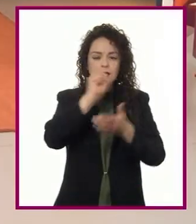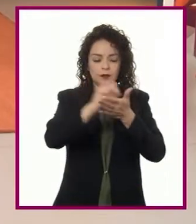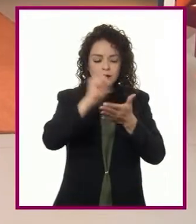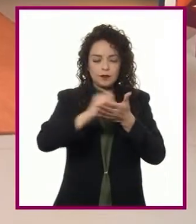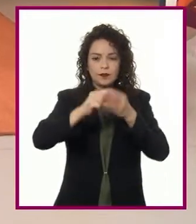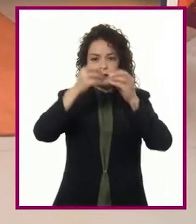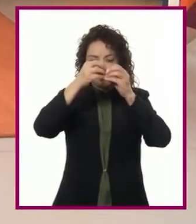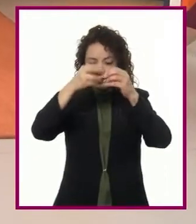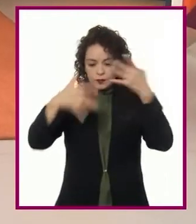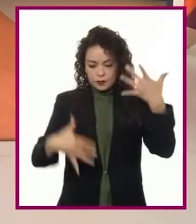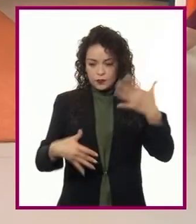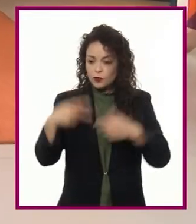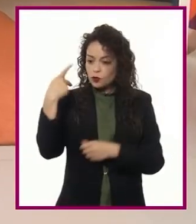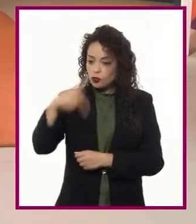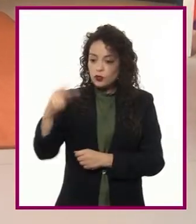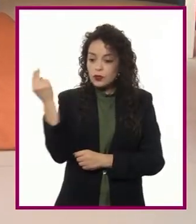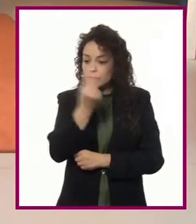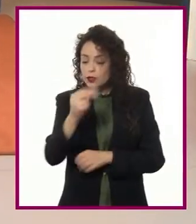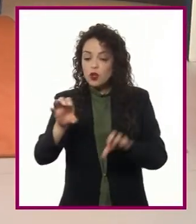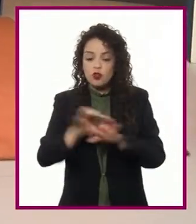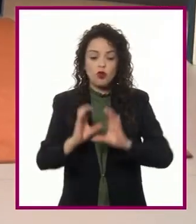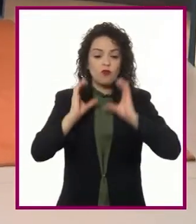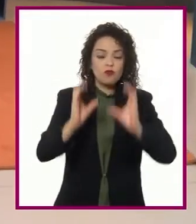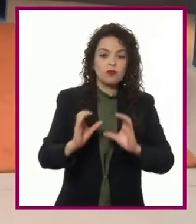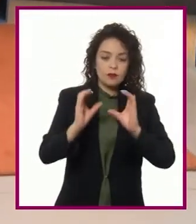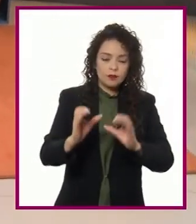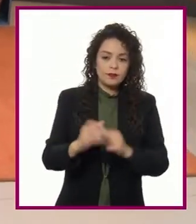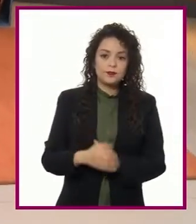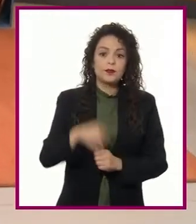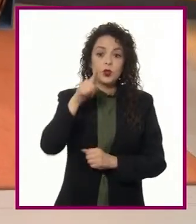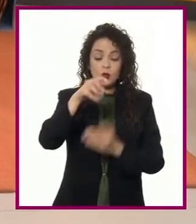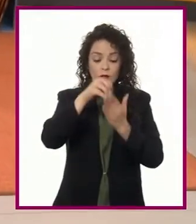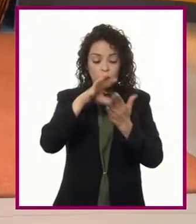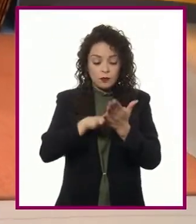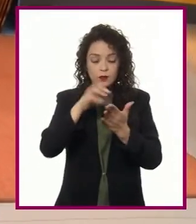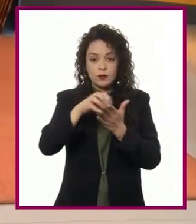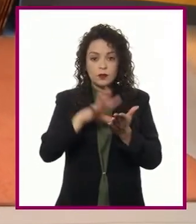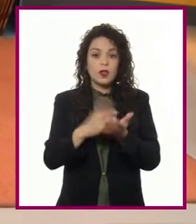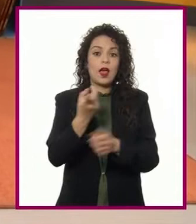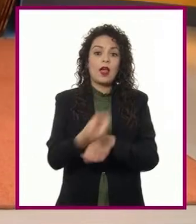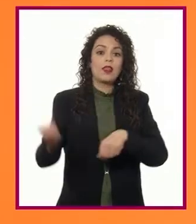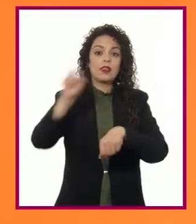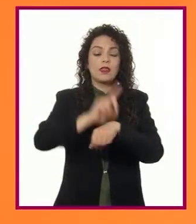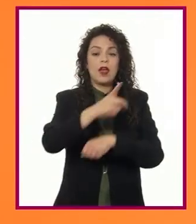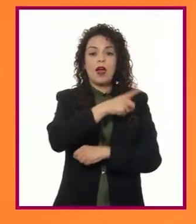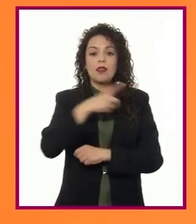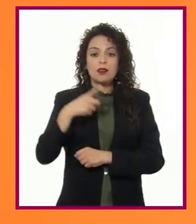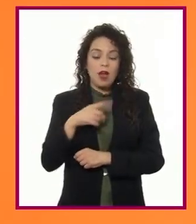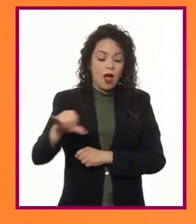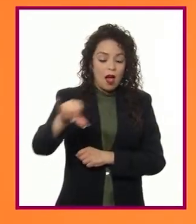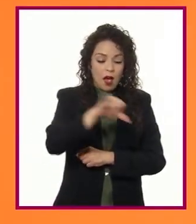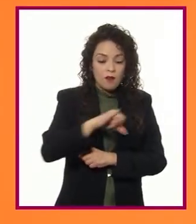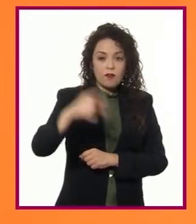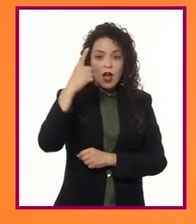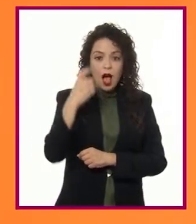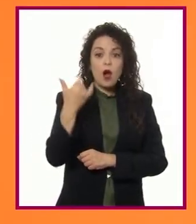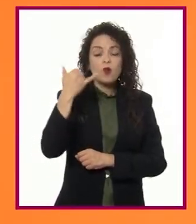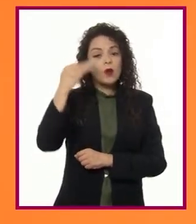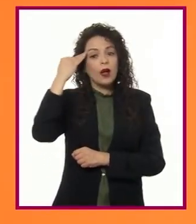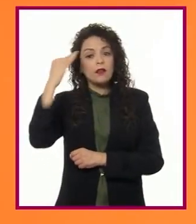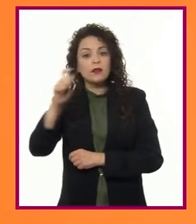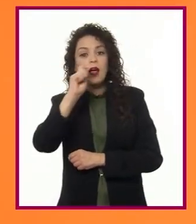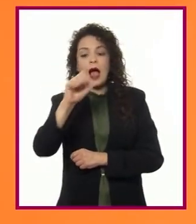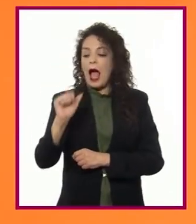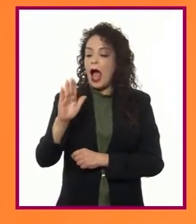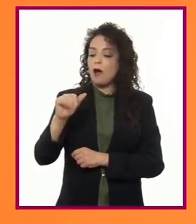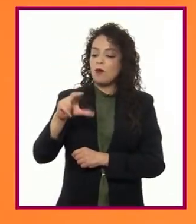necesidades. Lleven un registro de los días de riego y de las temporadas de abono. Entre más información